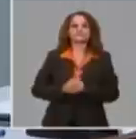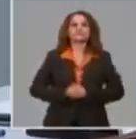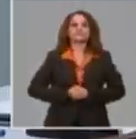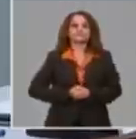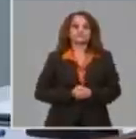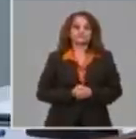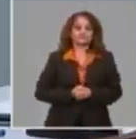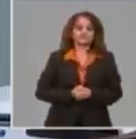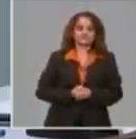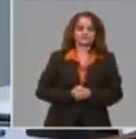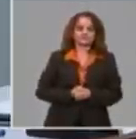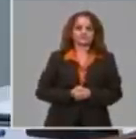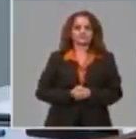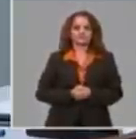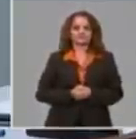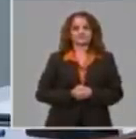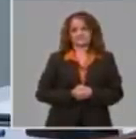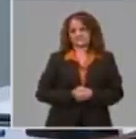entre